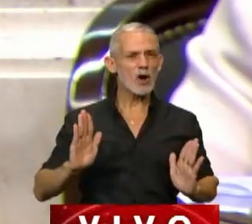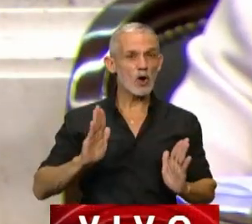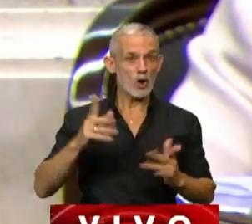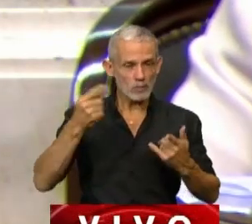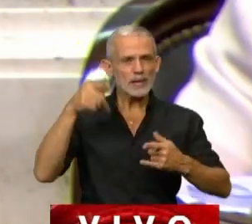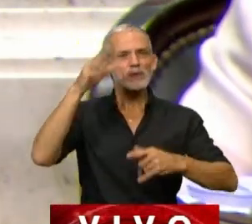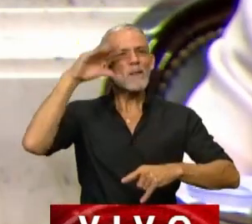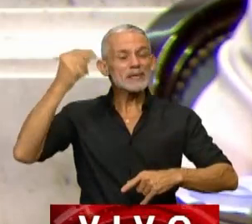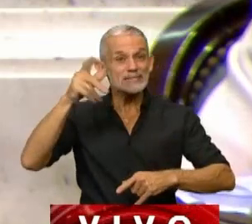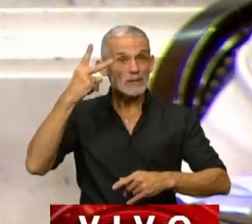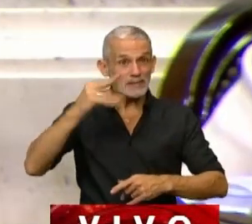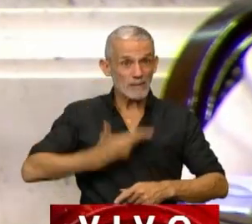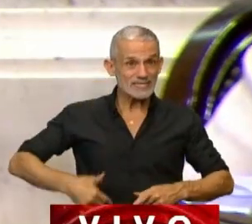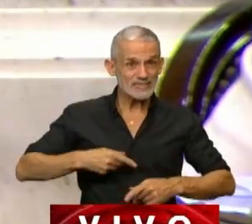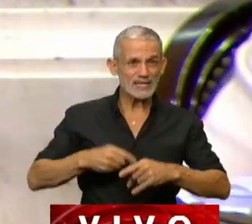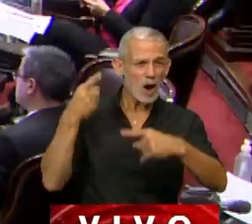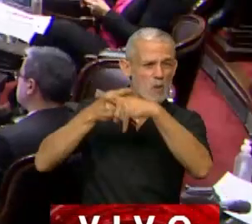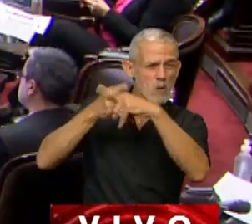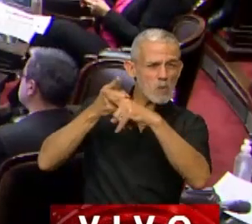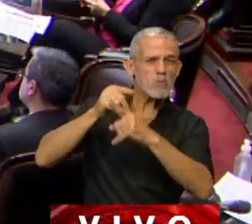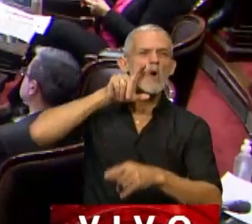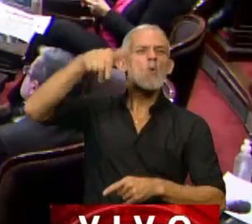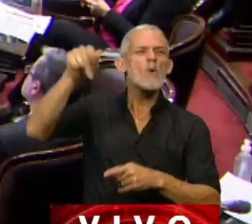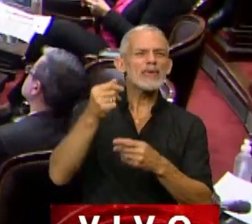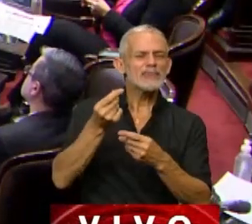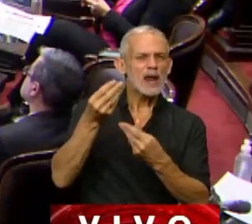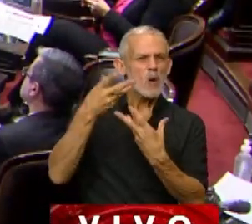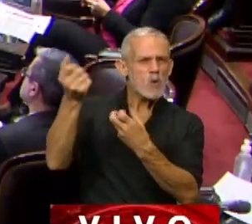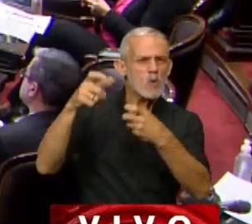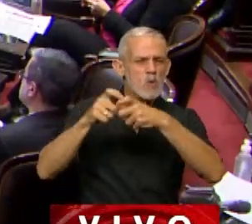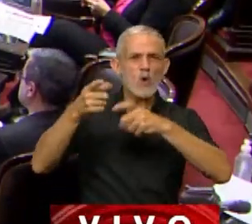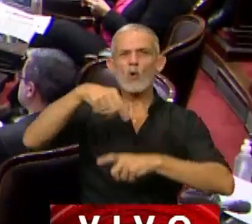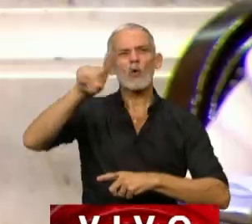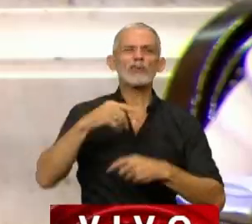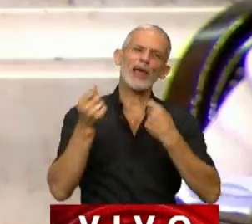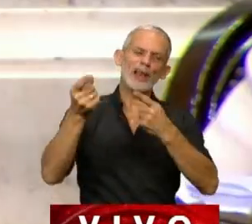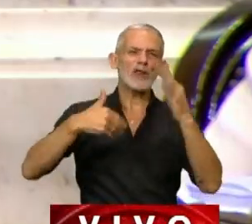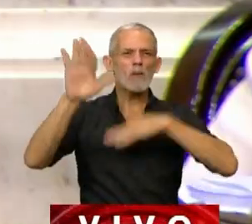la que enfrentó a los fondos buitre, a los que ustedes le dieron